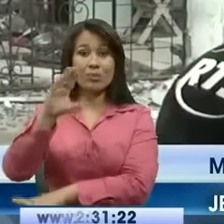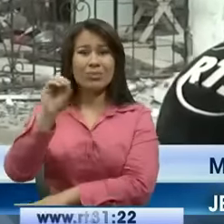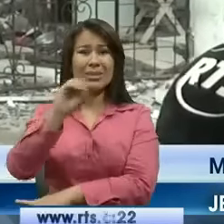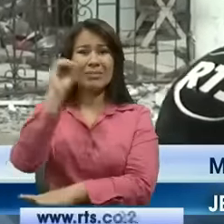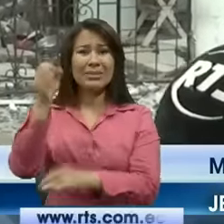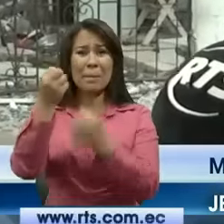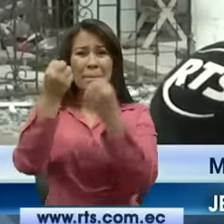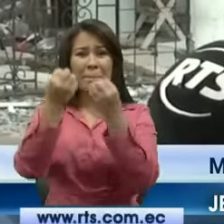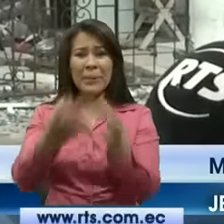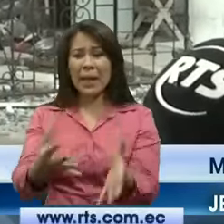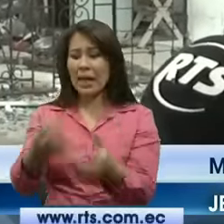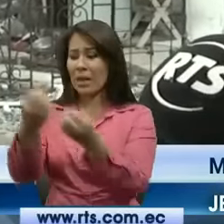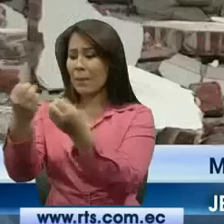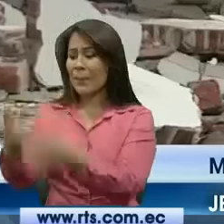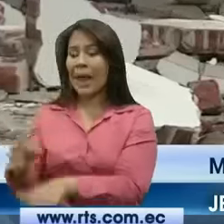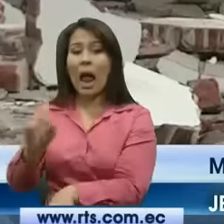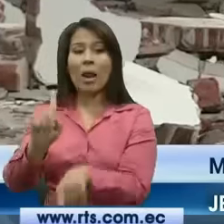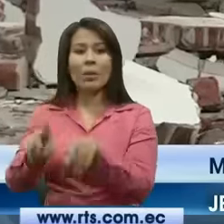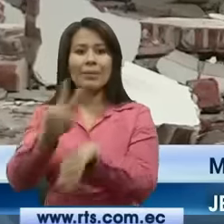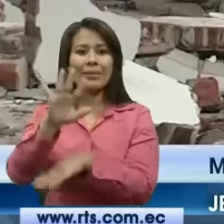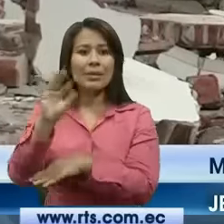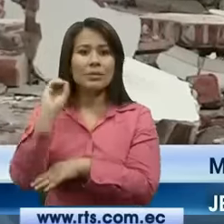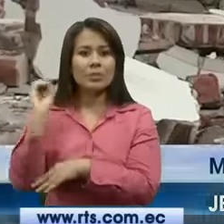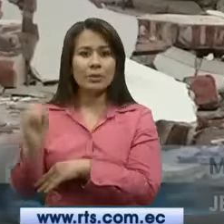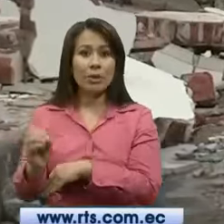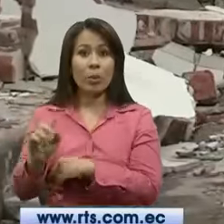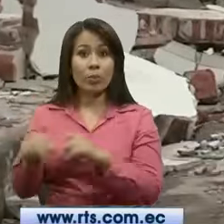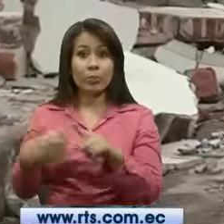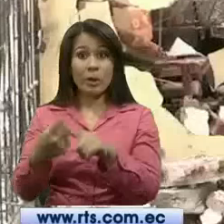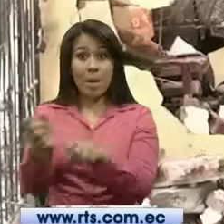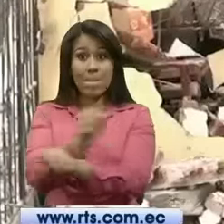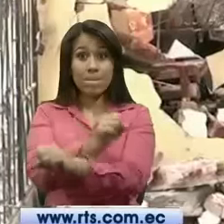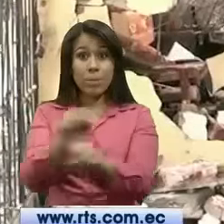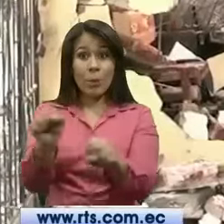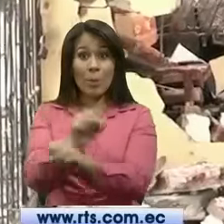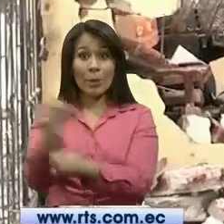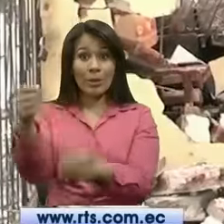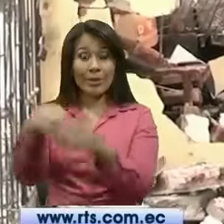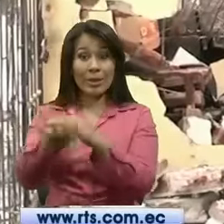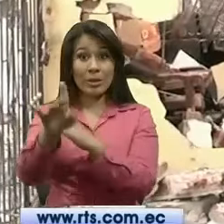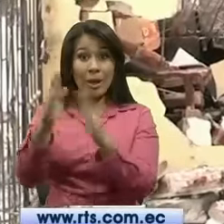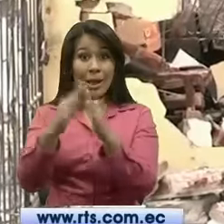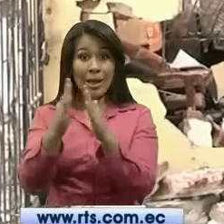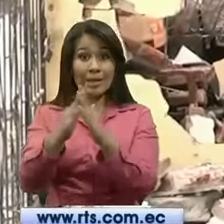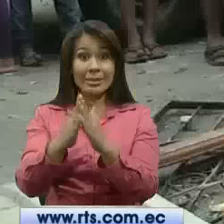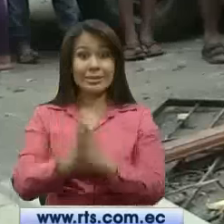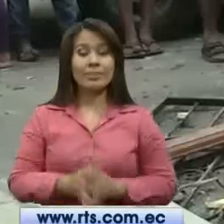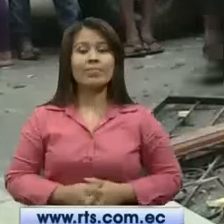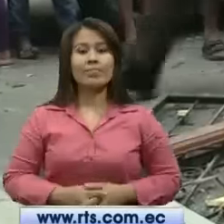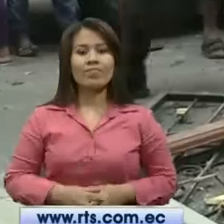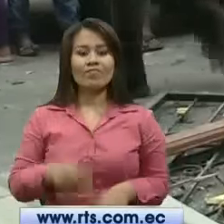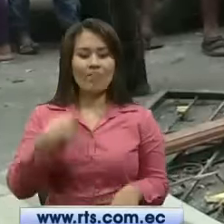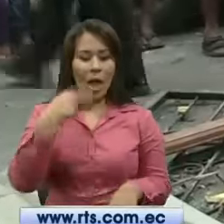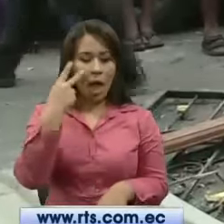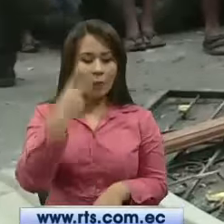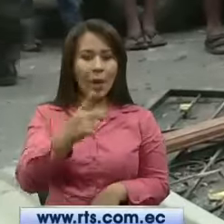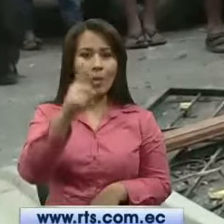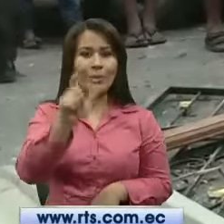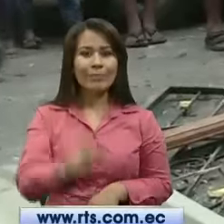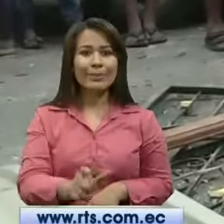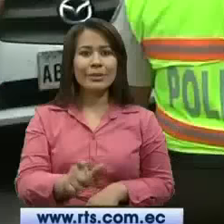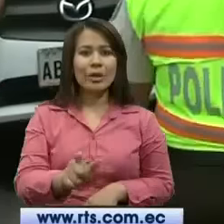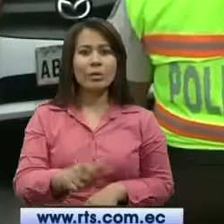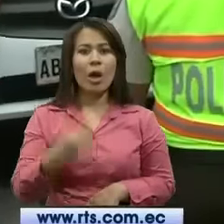y otros el 25%. En el momento del siniestro, en el interior de una de las casas afectadas, se encontraba un menor de edad y